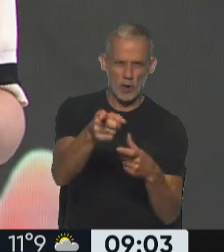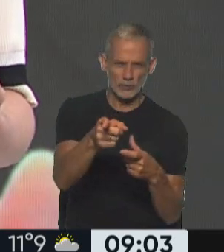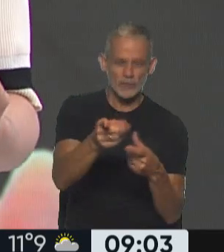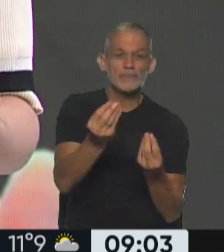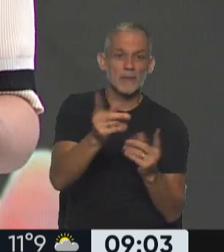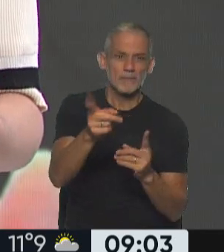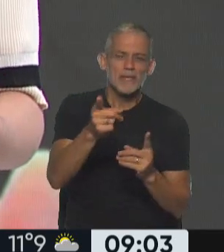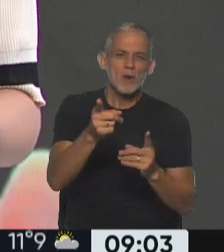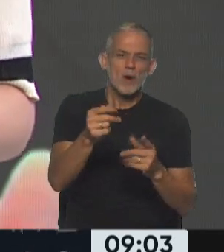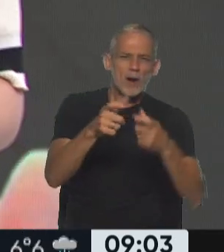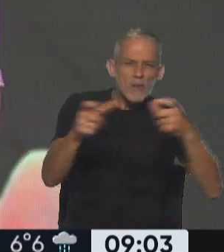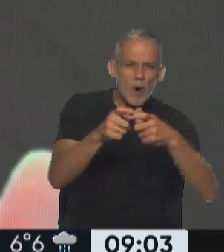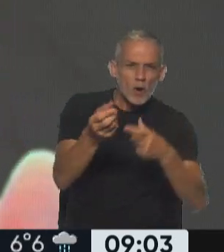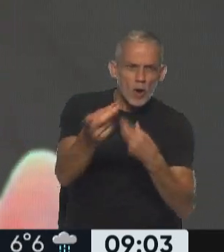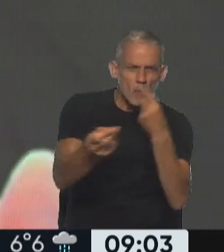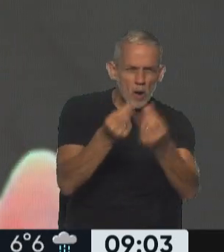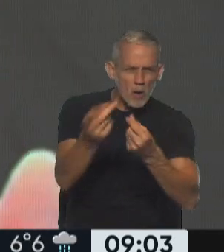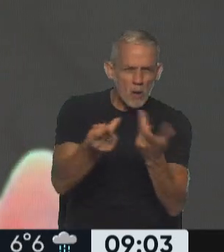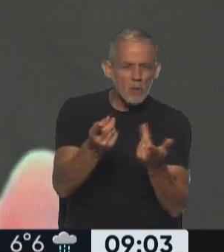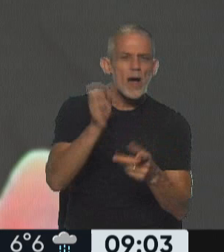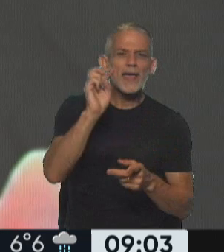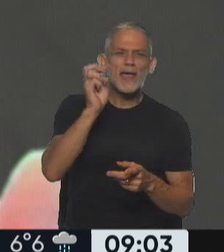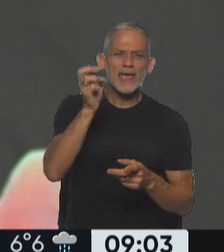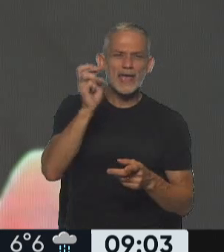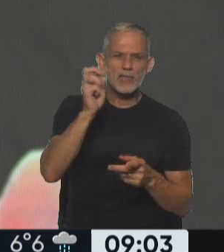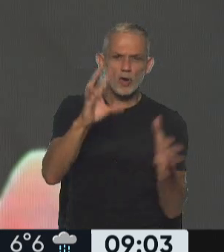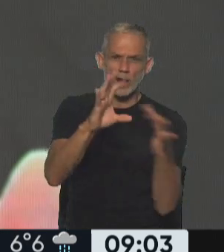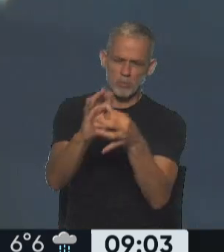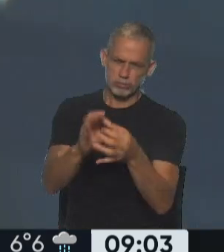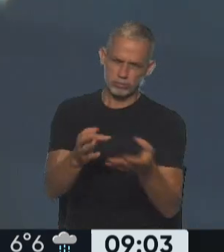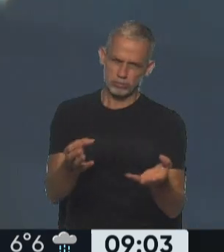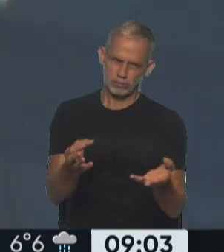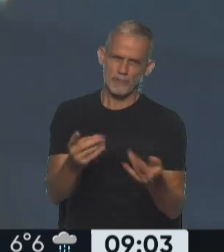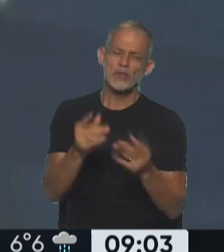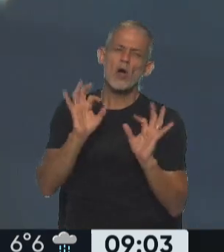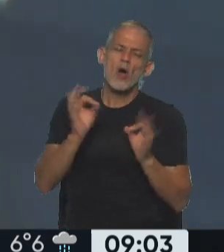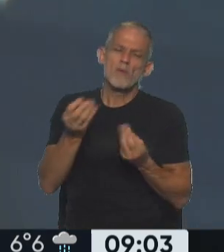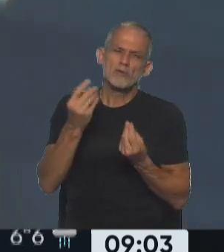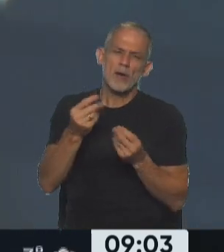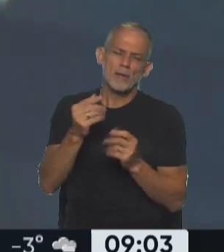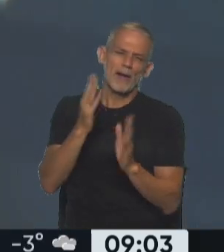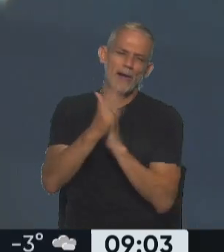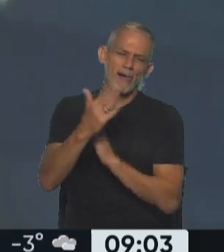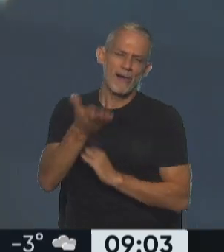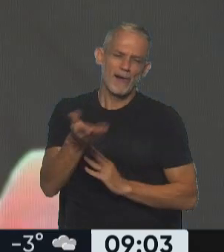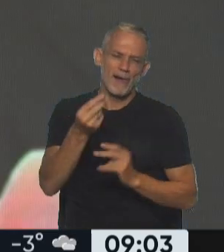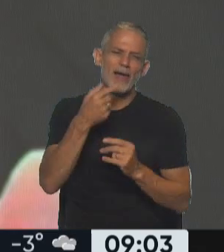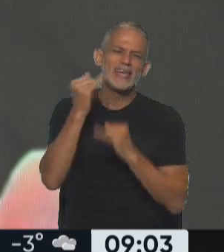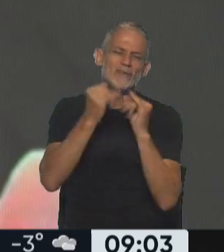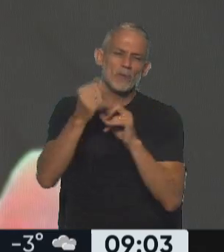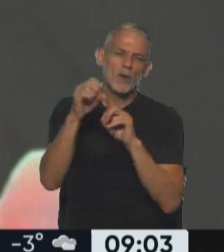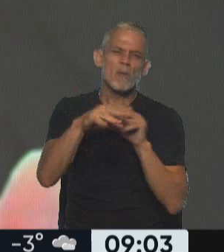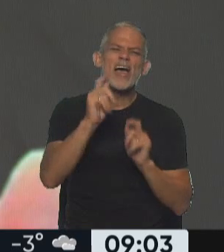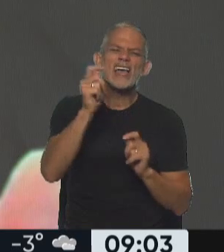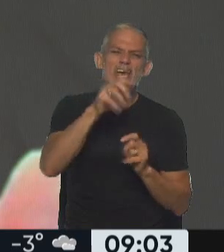involucrados en este proceso de recompra como en los dólares atados a estos bonos. La pregunta entonces, ¿quiénes recompraron esos bonos? Exactamente.